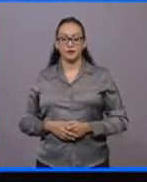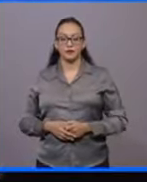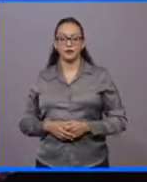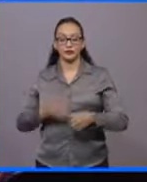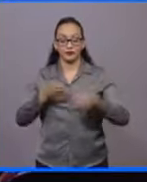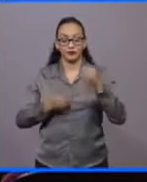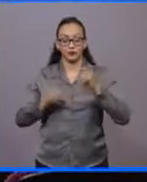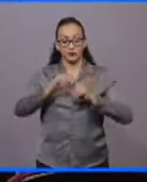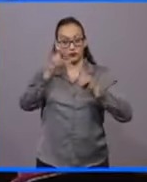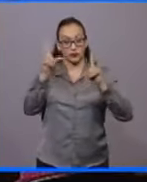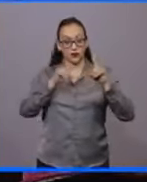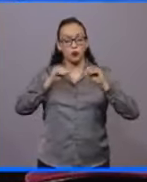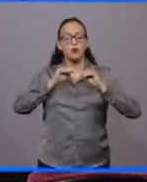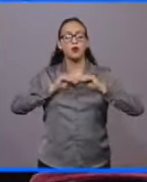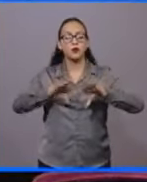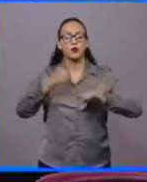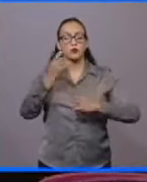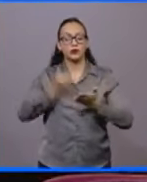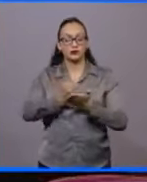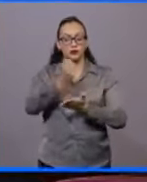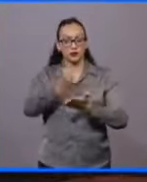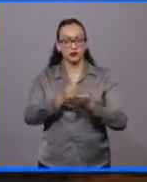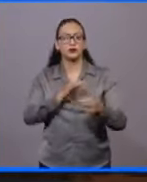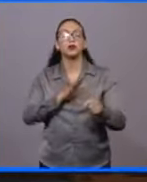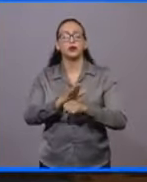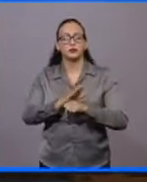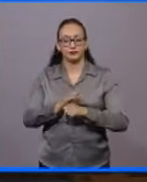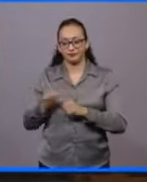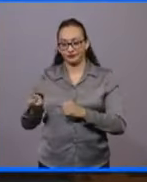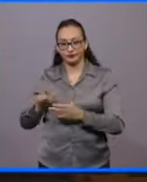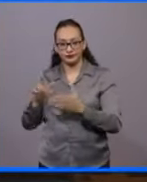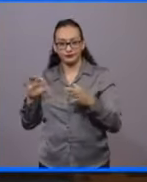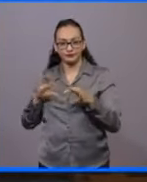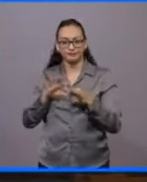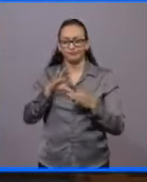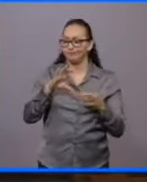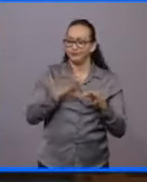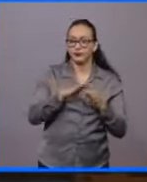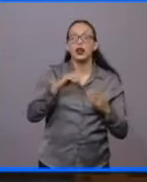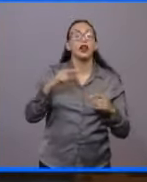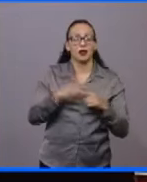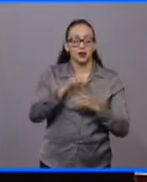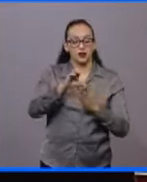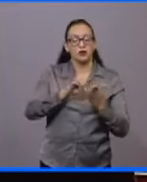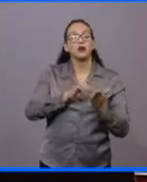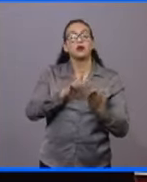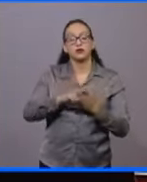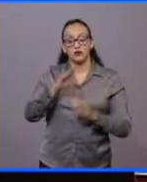La Suprema Corte publicó la sentencia del Pleno en la acción de inconstitucionalidad